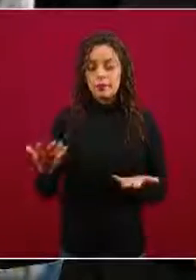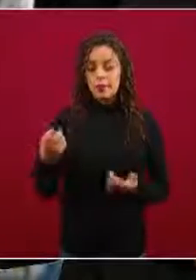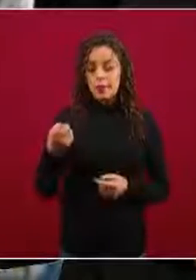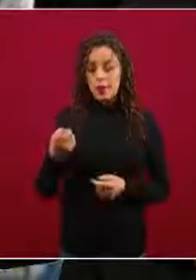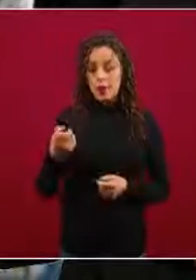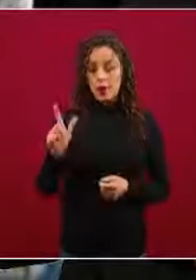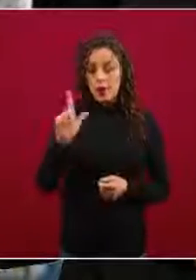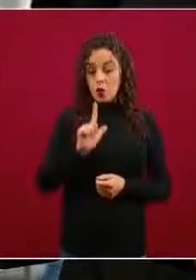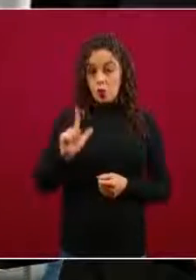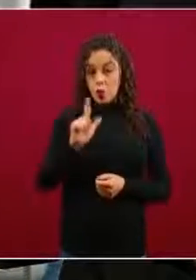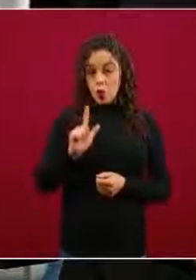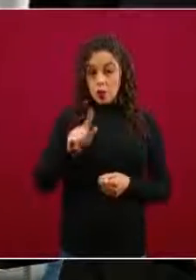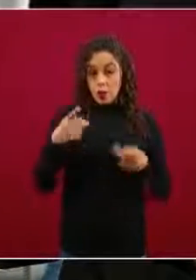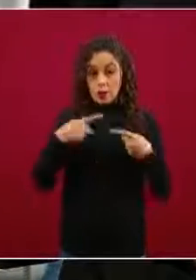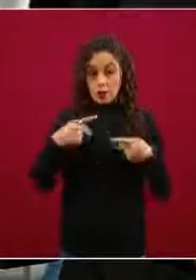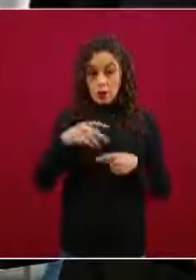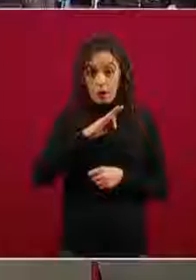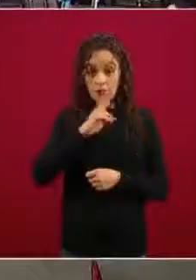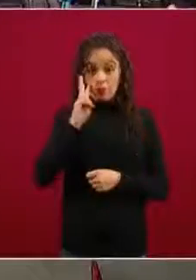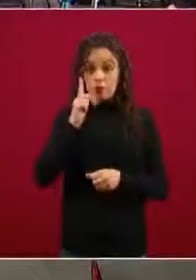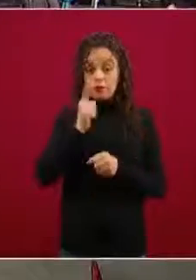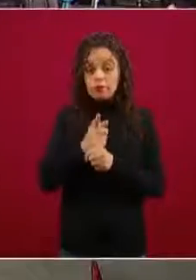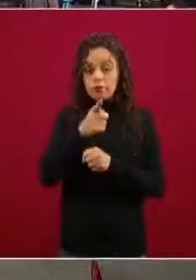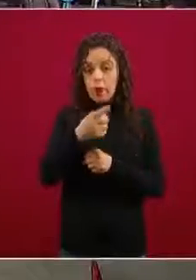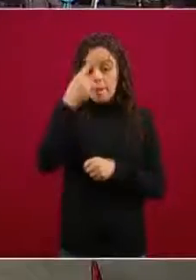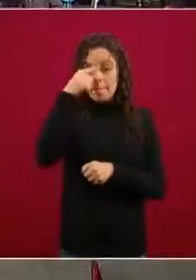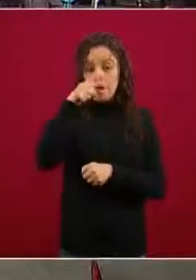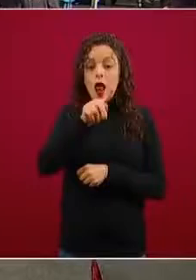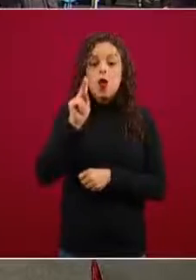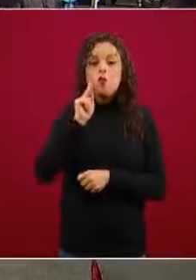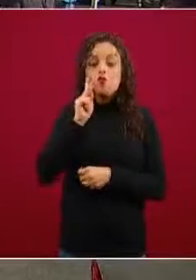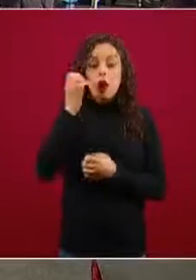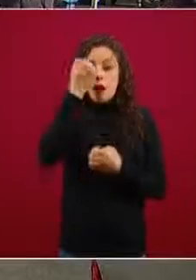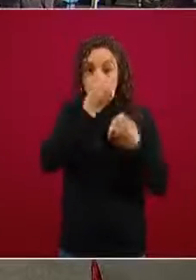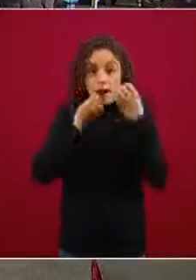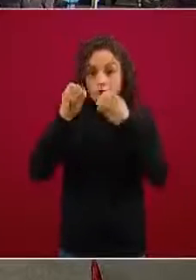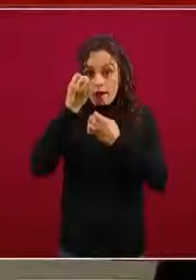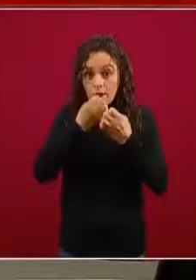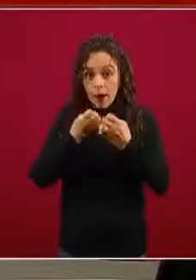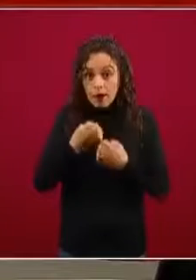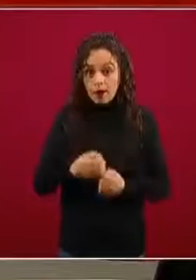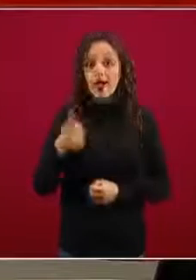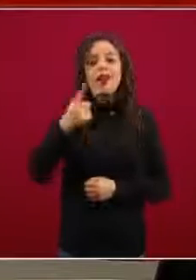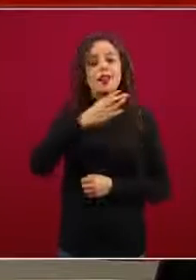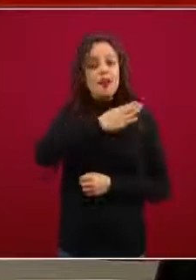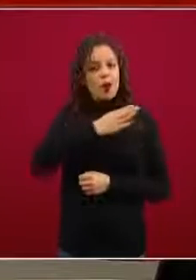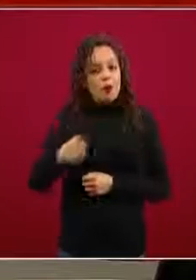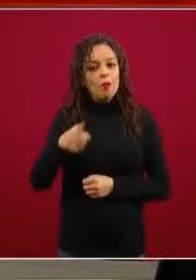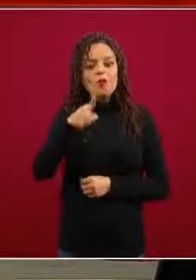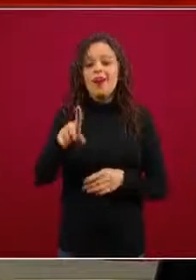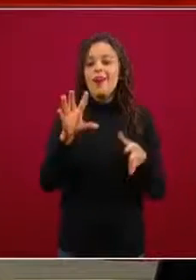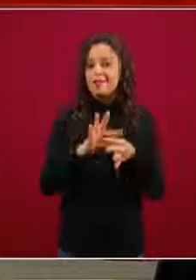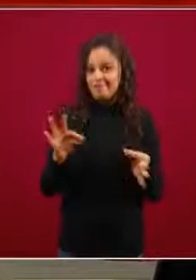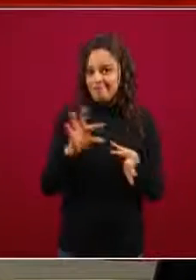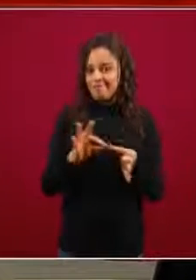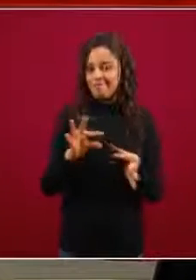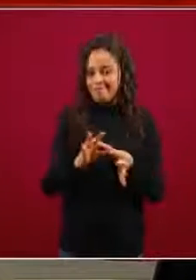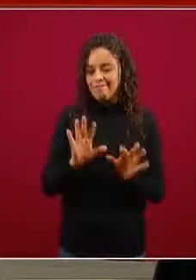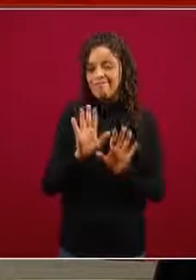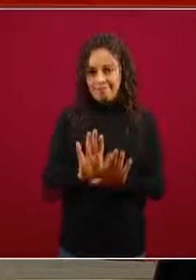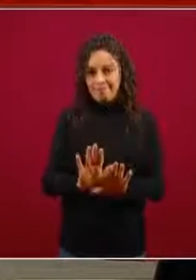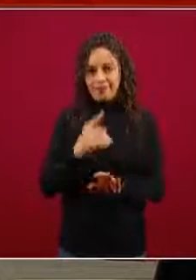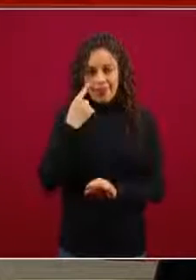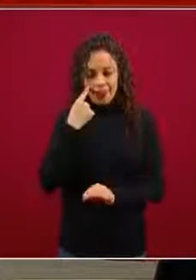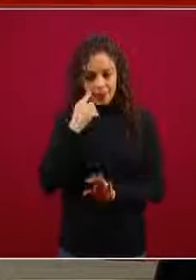nos presentan o si algunos. Qué bueno que menciona lo de la prueba. Y más allá de nosotros, que en este caso, de acuerdo al estudio de